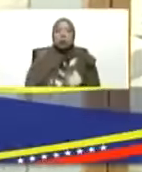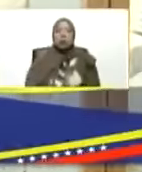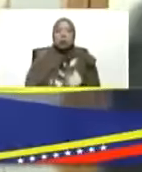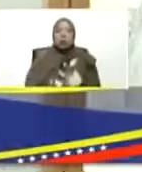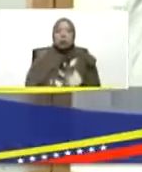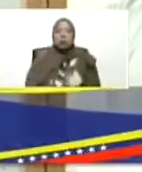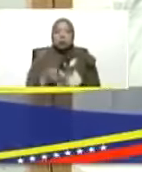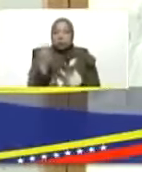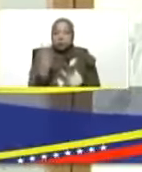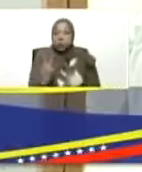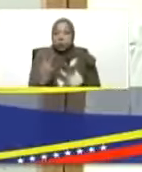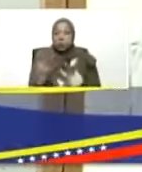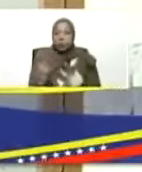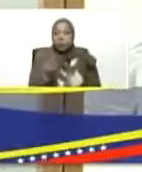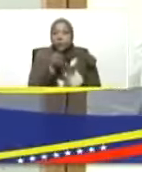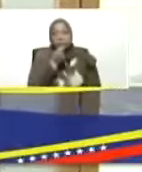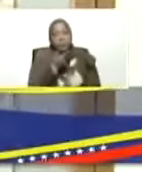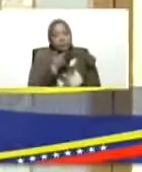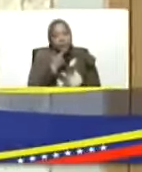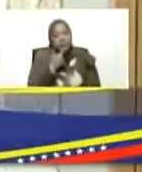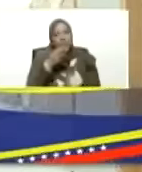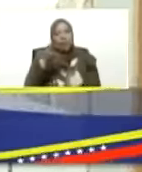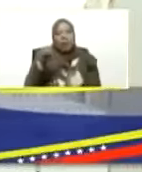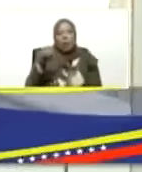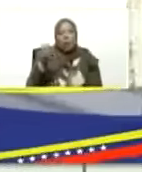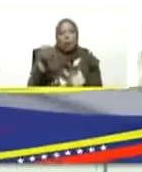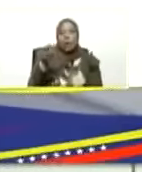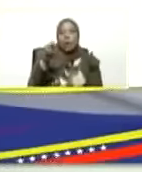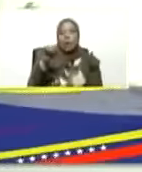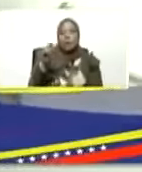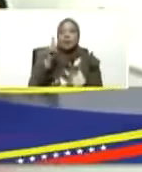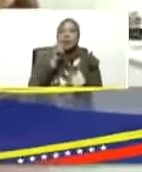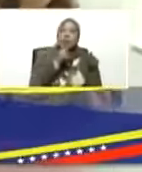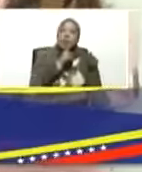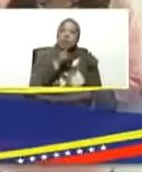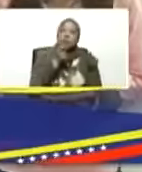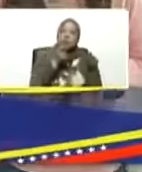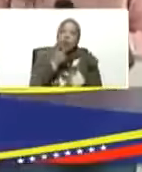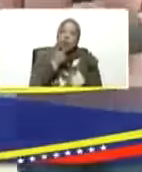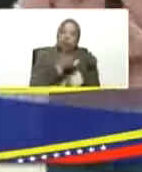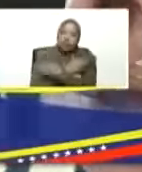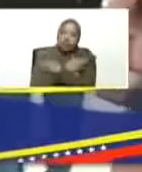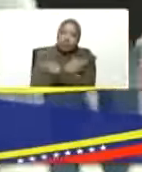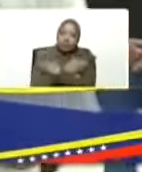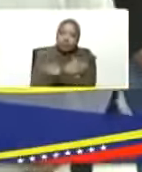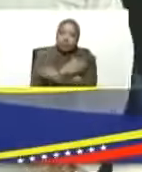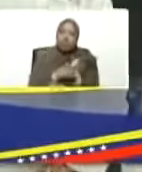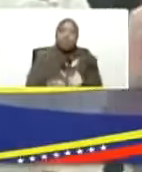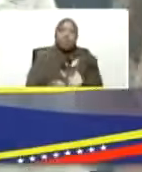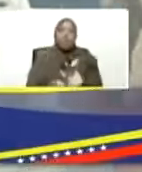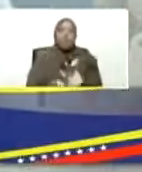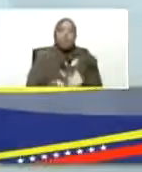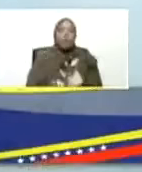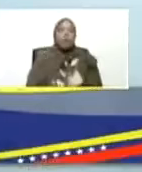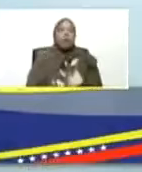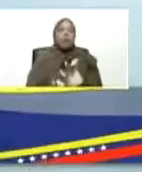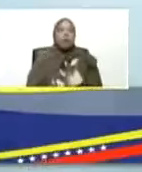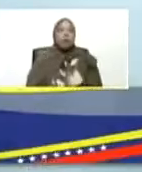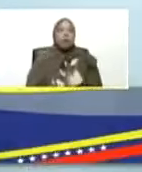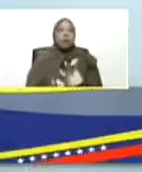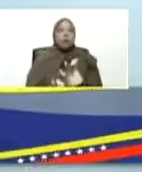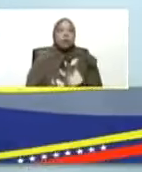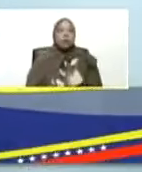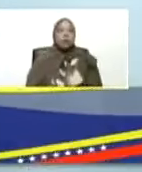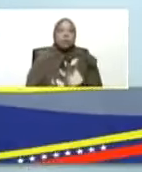Eucaris Rodríguez. Bonito el nombre, Maritza y Eucaris. Felicitaciones. Seguimos recorriendo.